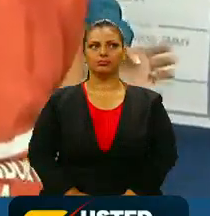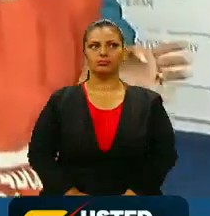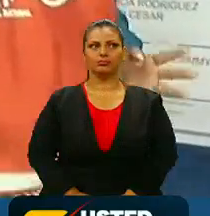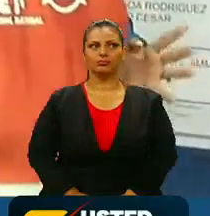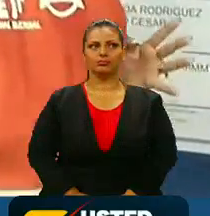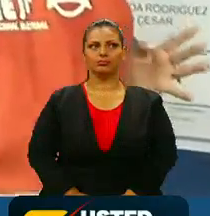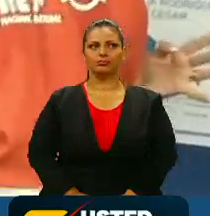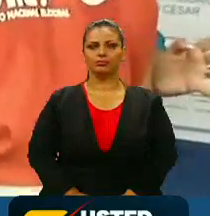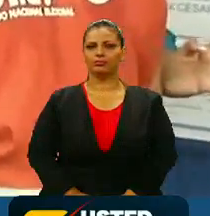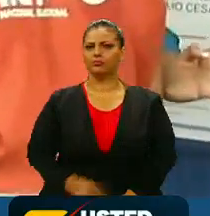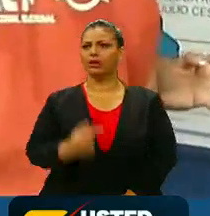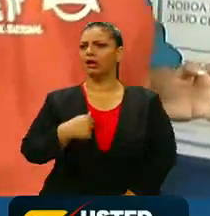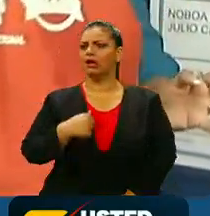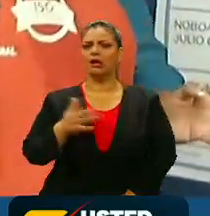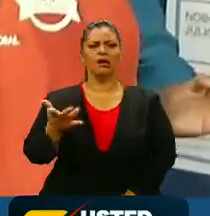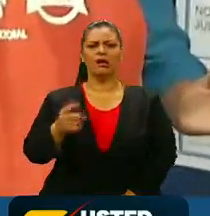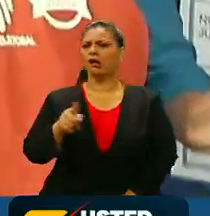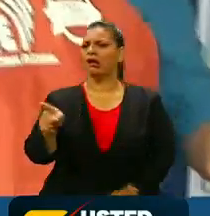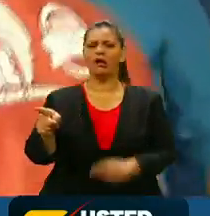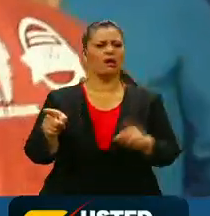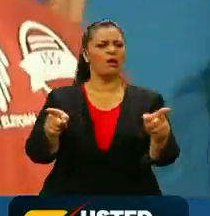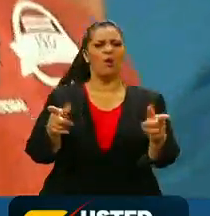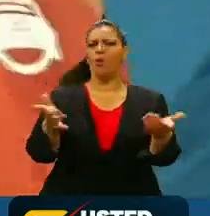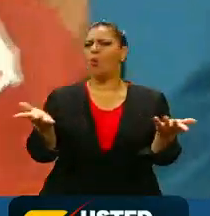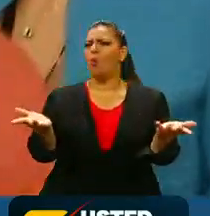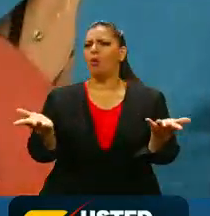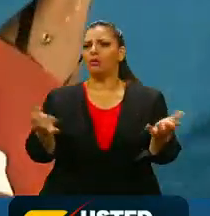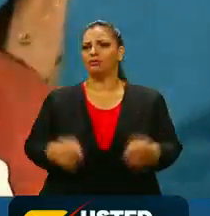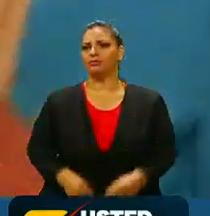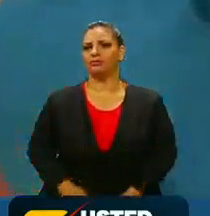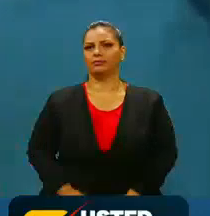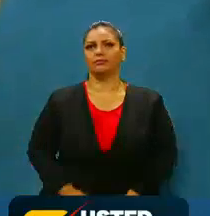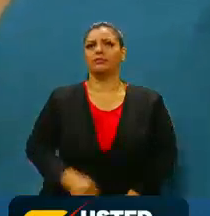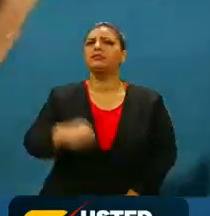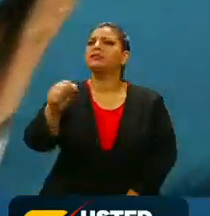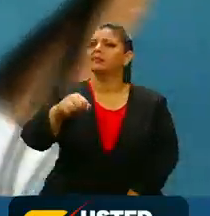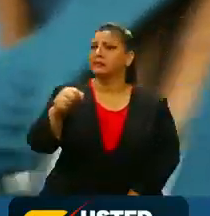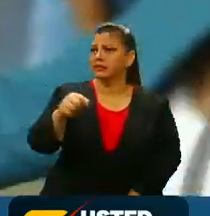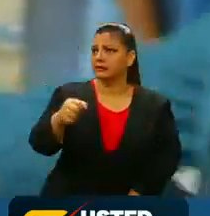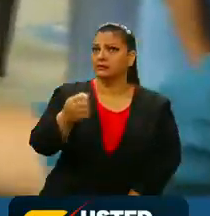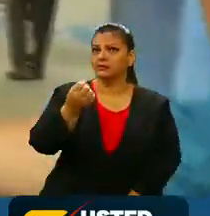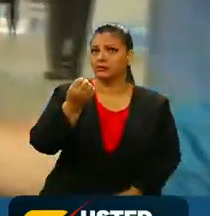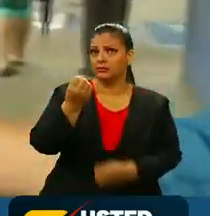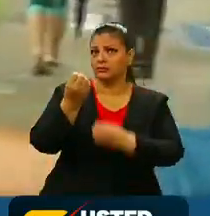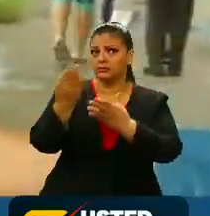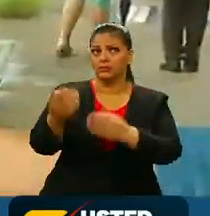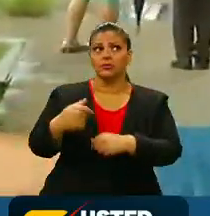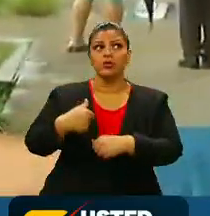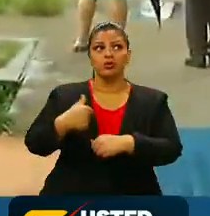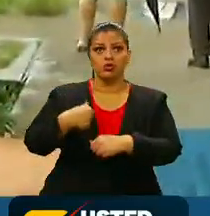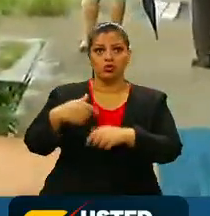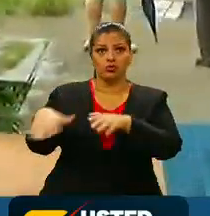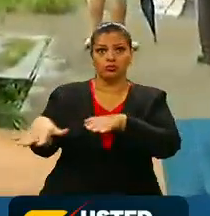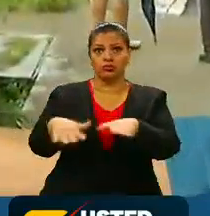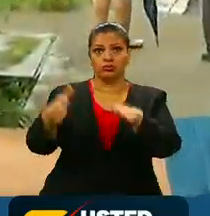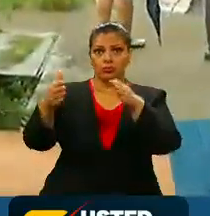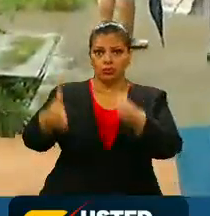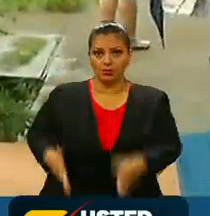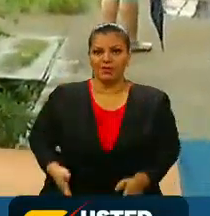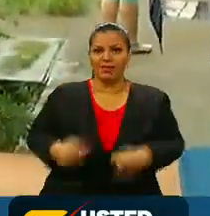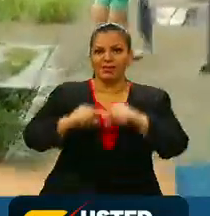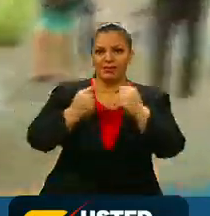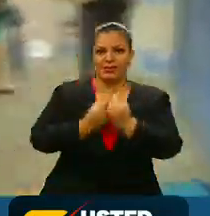muy bien. Hay un poquito de duda. Sí, lo que pasa es que hay una incomodidad. O sea, yo soy la coordinadora del recinto por la